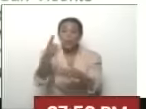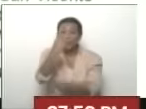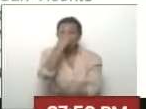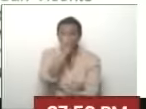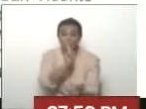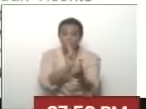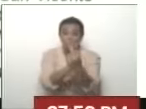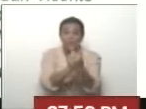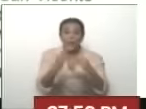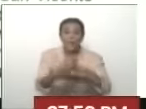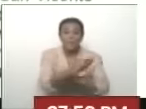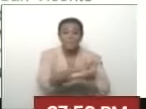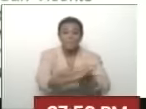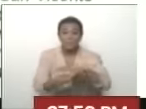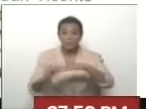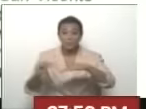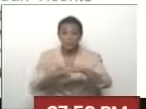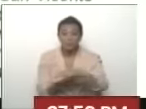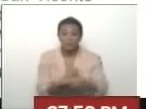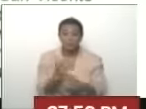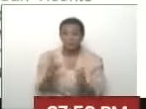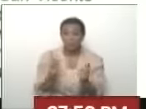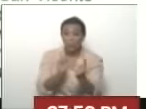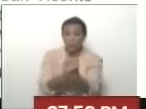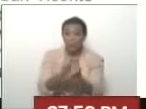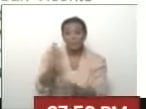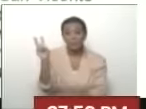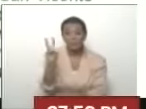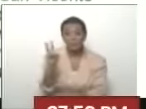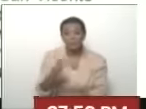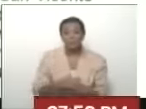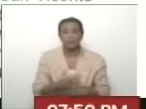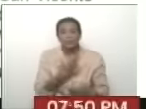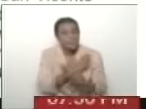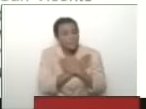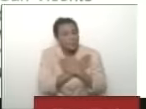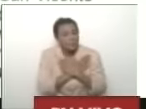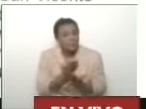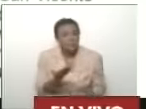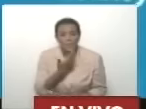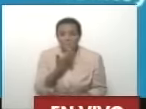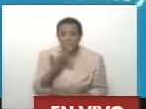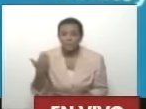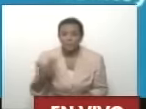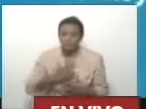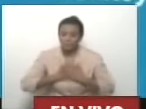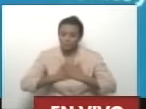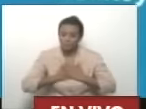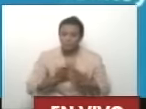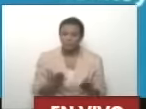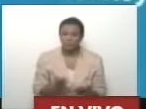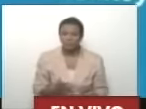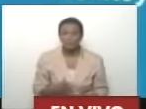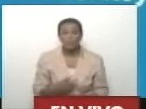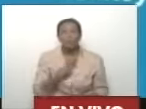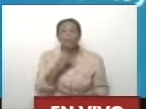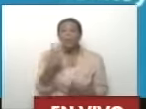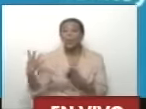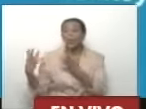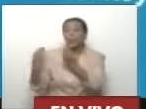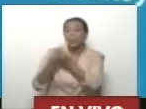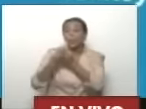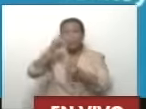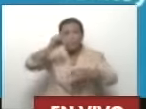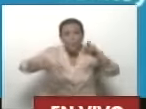cara. Es lo que siempre quisimos y allá vamos con la mejor voluntad. Vamos con la voz del pueblo de